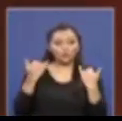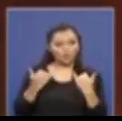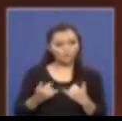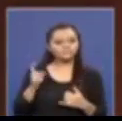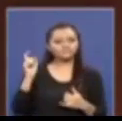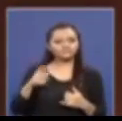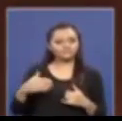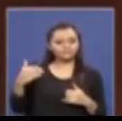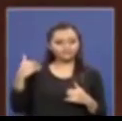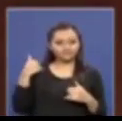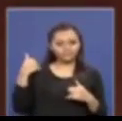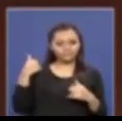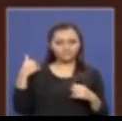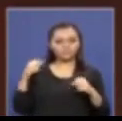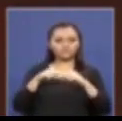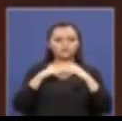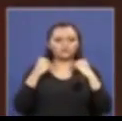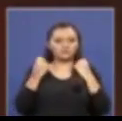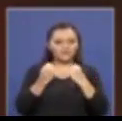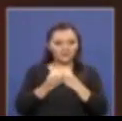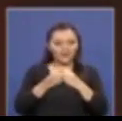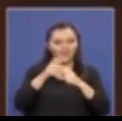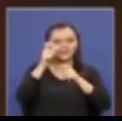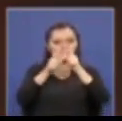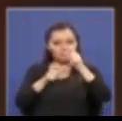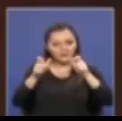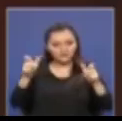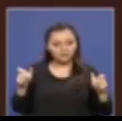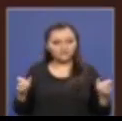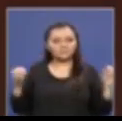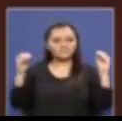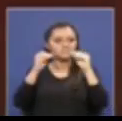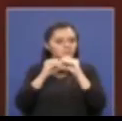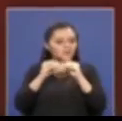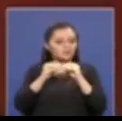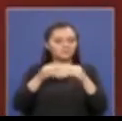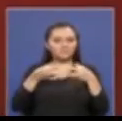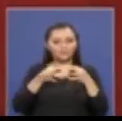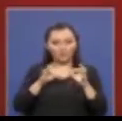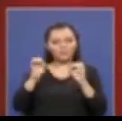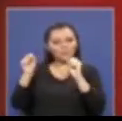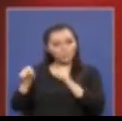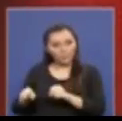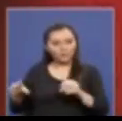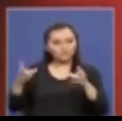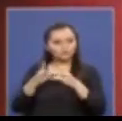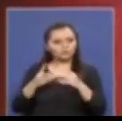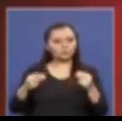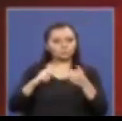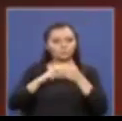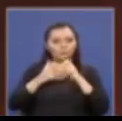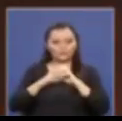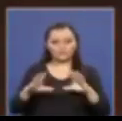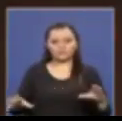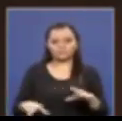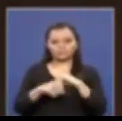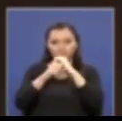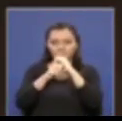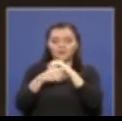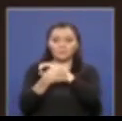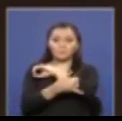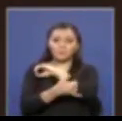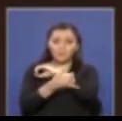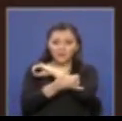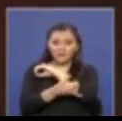capacidades, compañeros, como sociedad, como seres humanos, para enfrentar de mejor manera los problemas, los